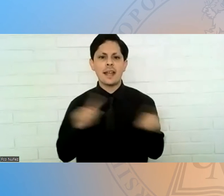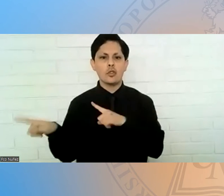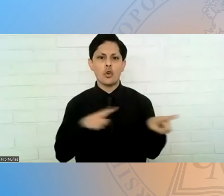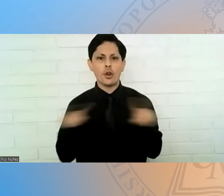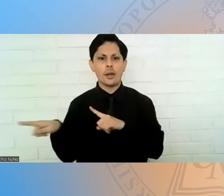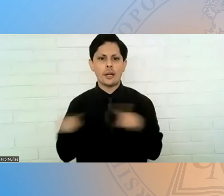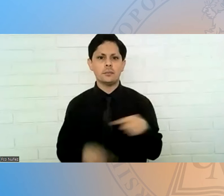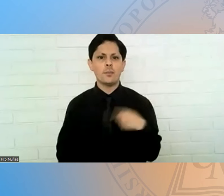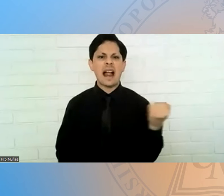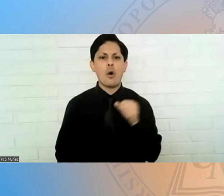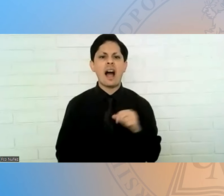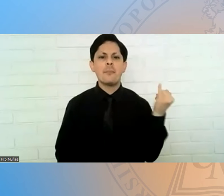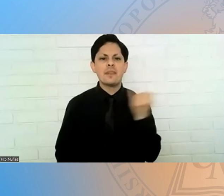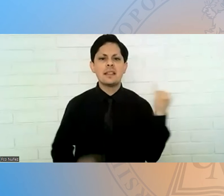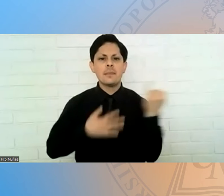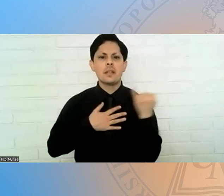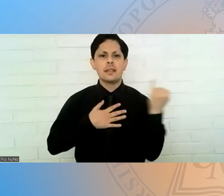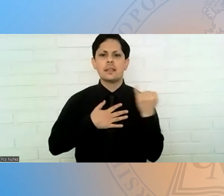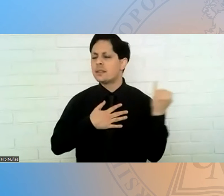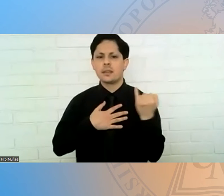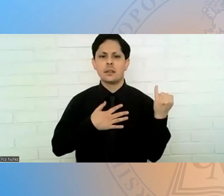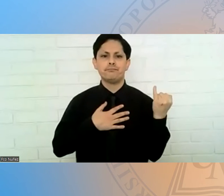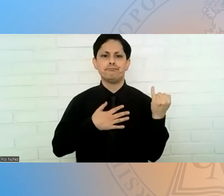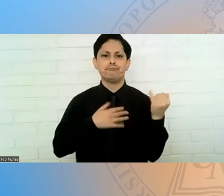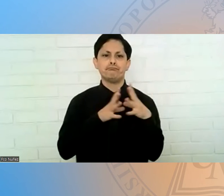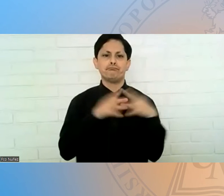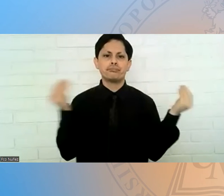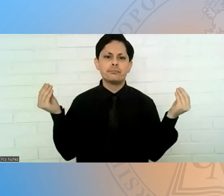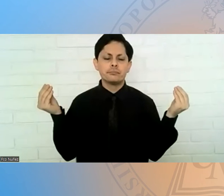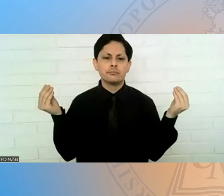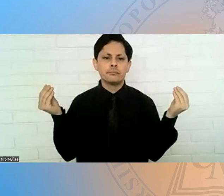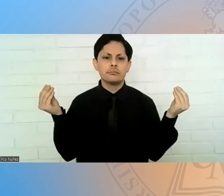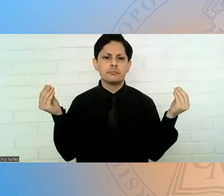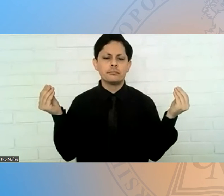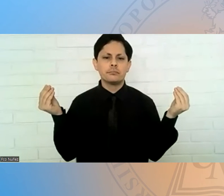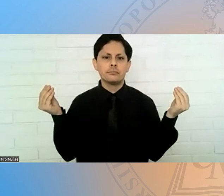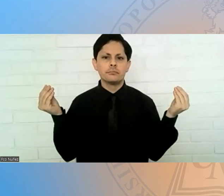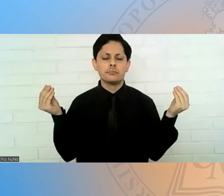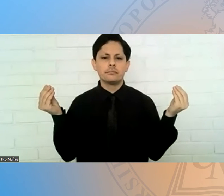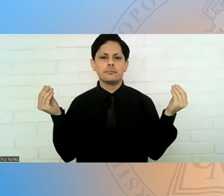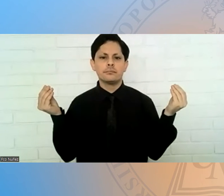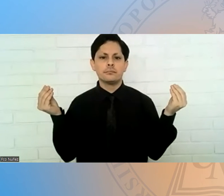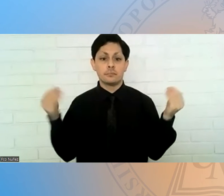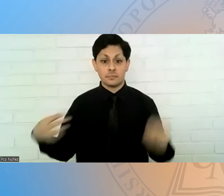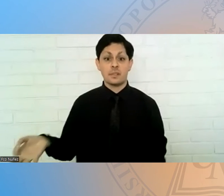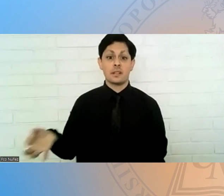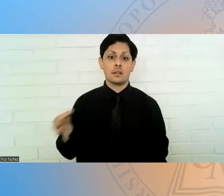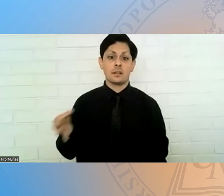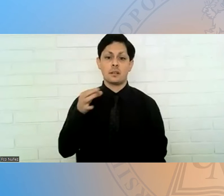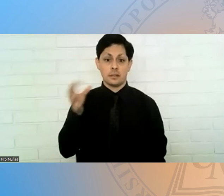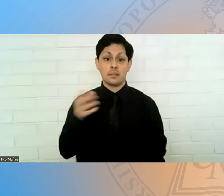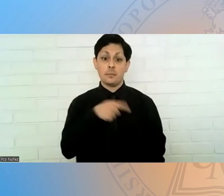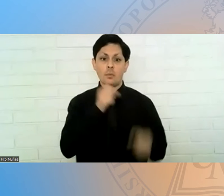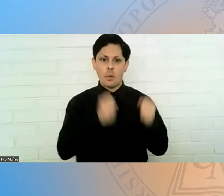perdiendo esa autogestión que teníamos los profesores, ¿ya? Dice que en algunos espacios se logra